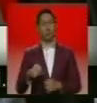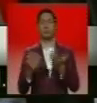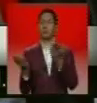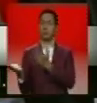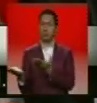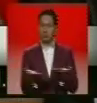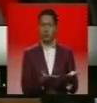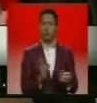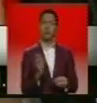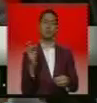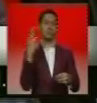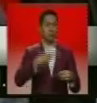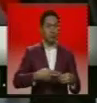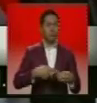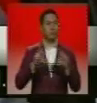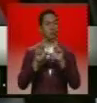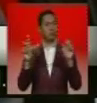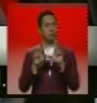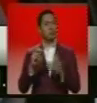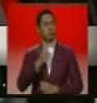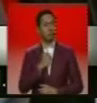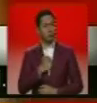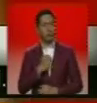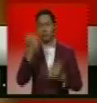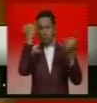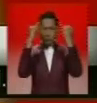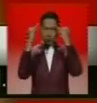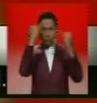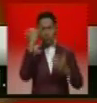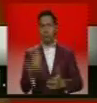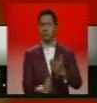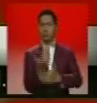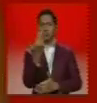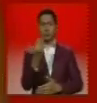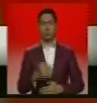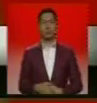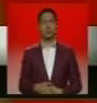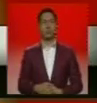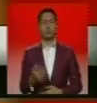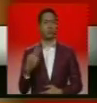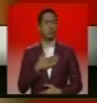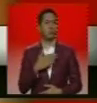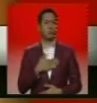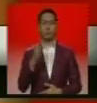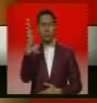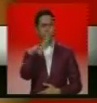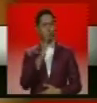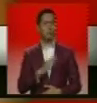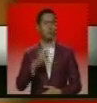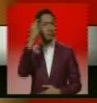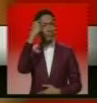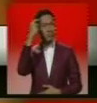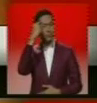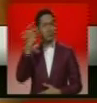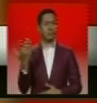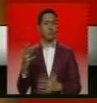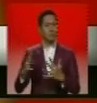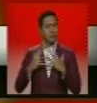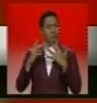del emprendimiento, en la cultura de la innovación. Jamás esperé que desde ese día el esfuerzo y constancia que